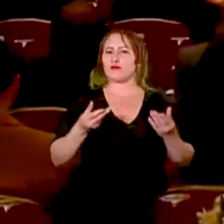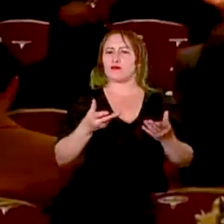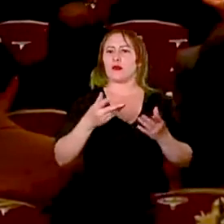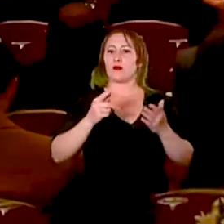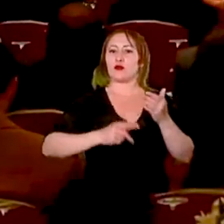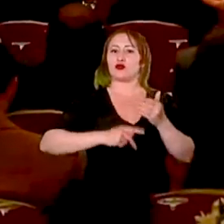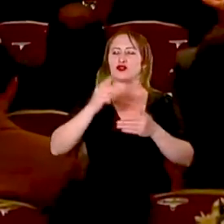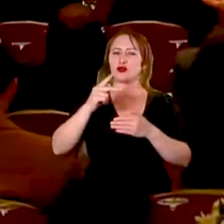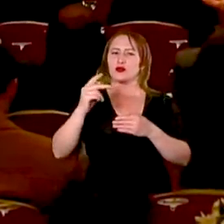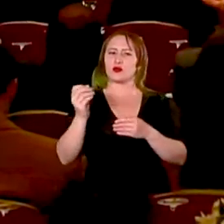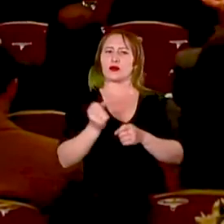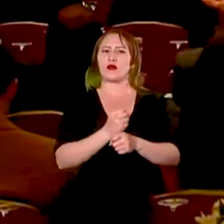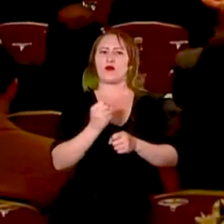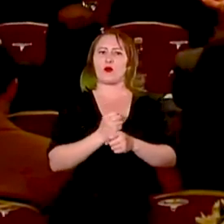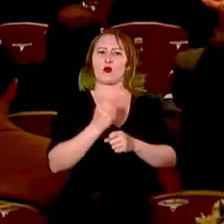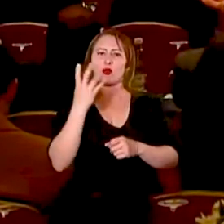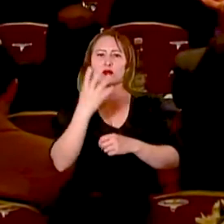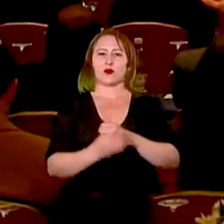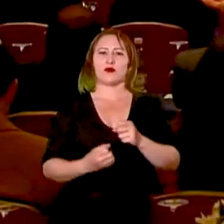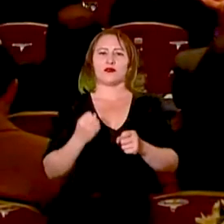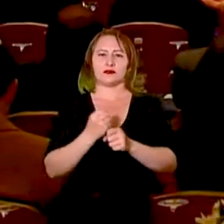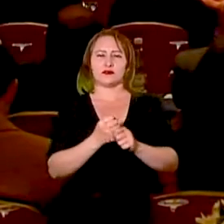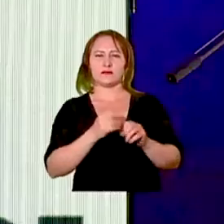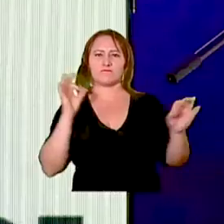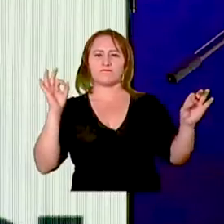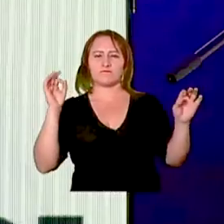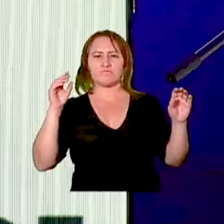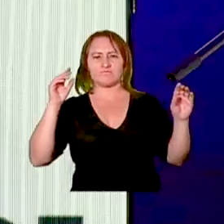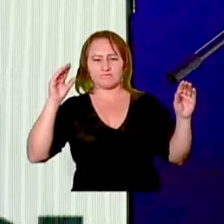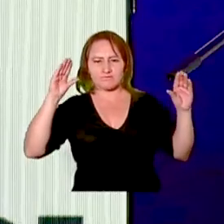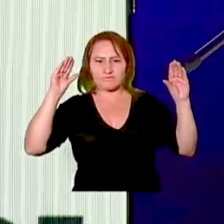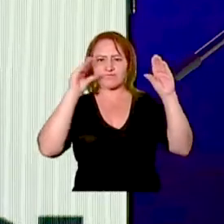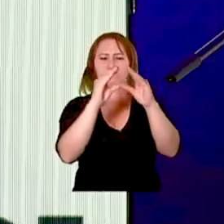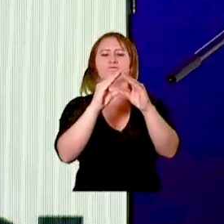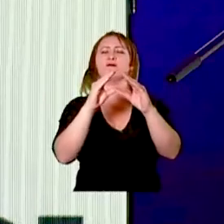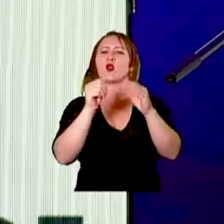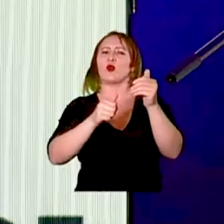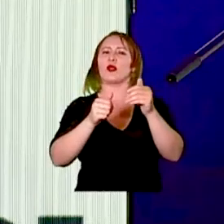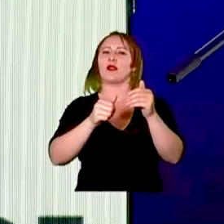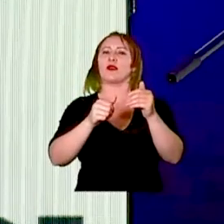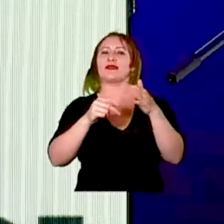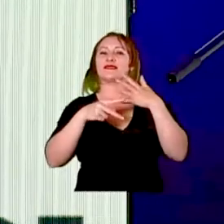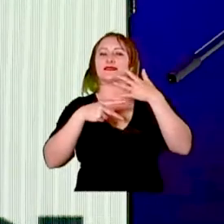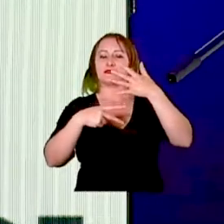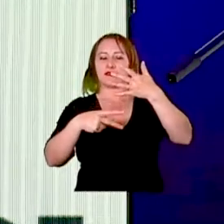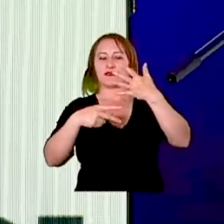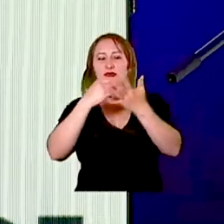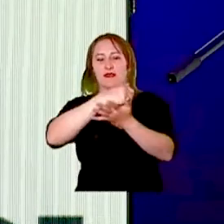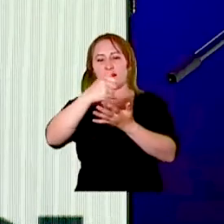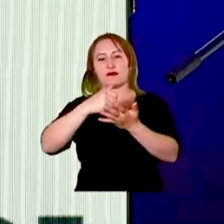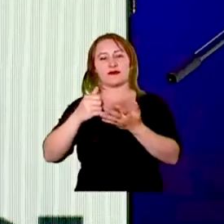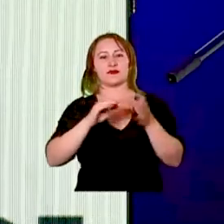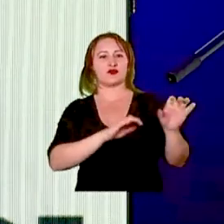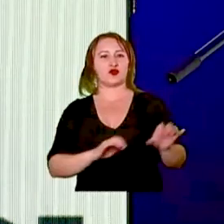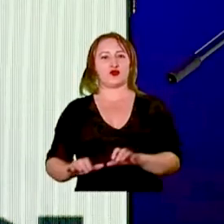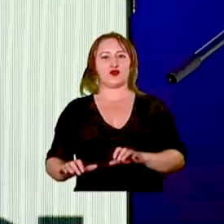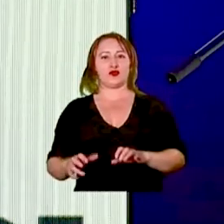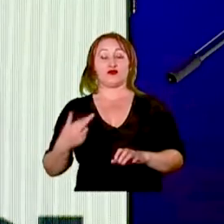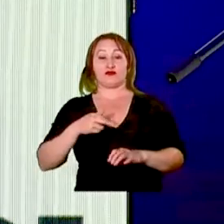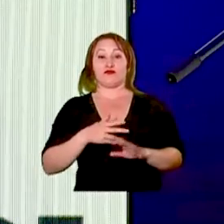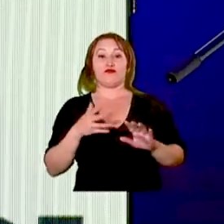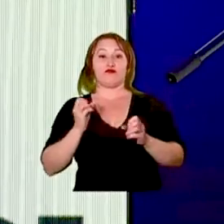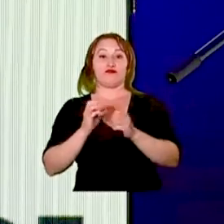este proyecto de trabajo de los 4 años énfasis en la necesidad de 7 líneas de acción que describiremos con